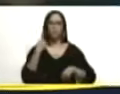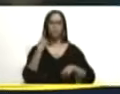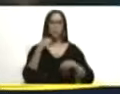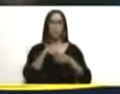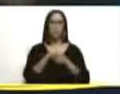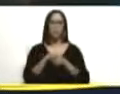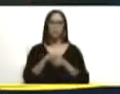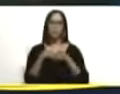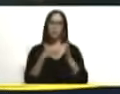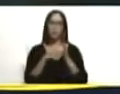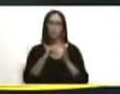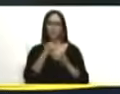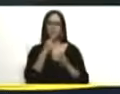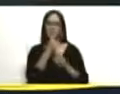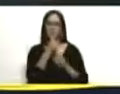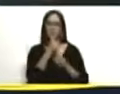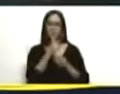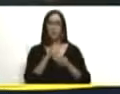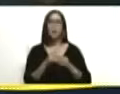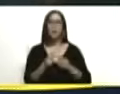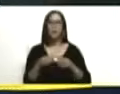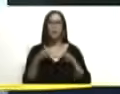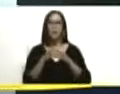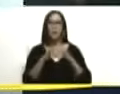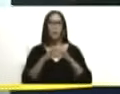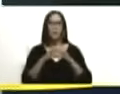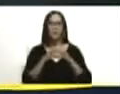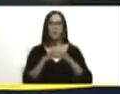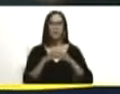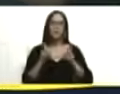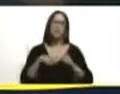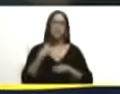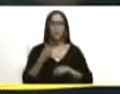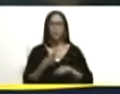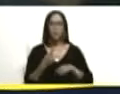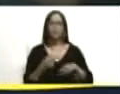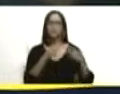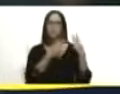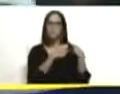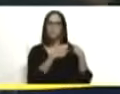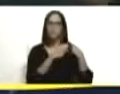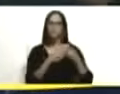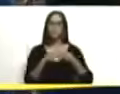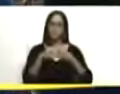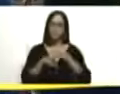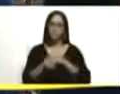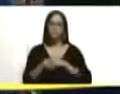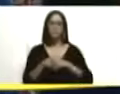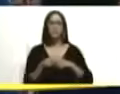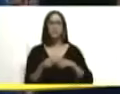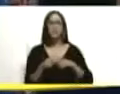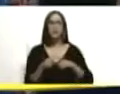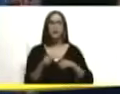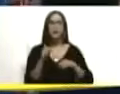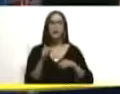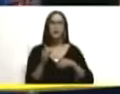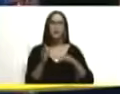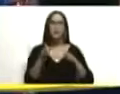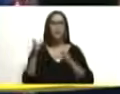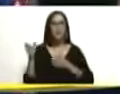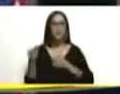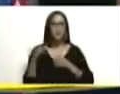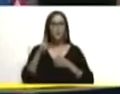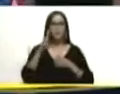voy a decir quién fue, porque es una gran compañera, que después, bueno, asumió la línea. Ahí se encuentra a la derecha Luis